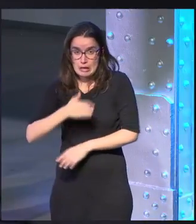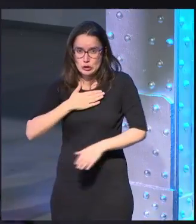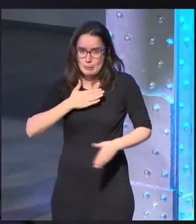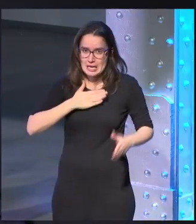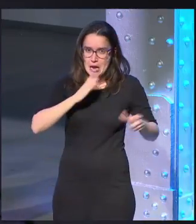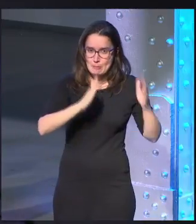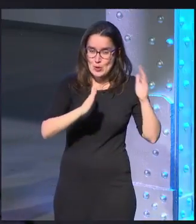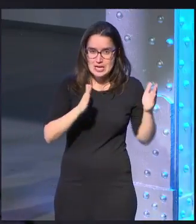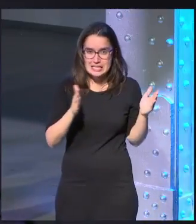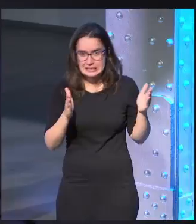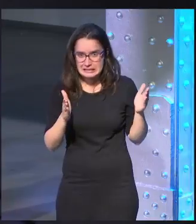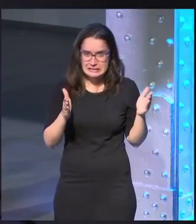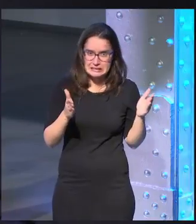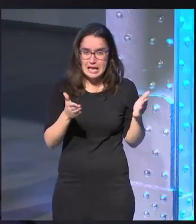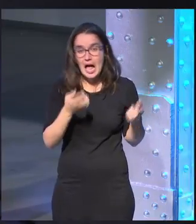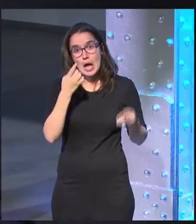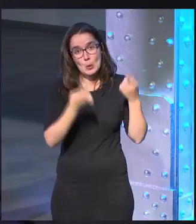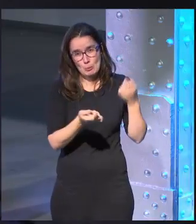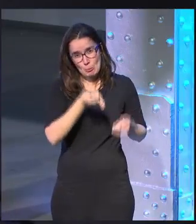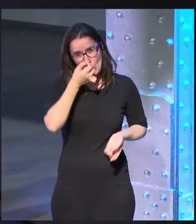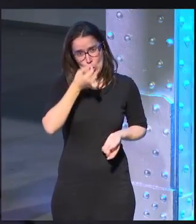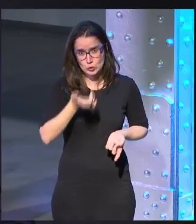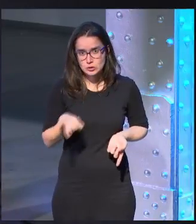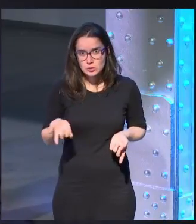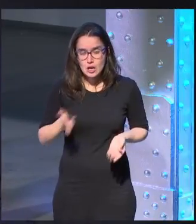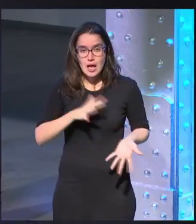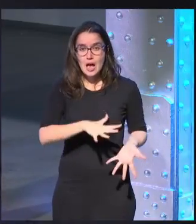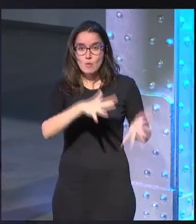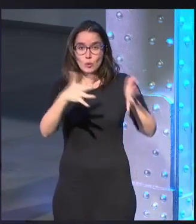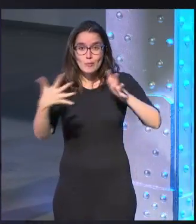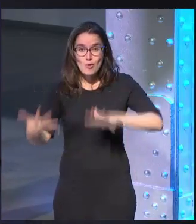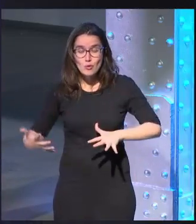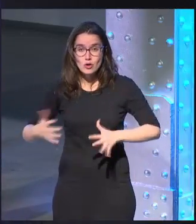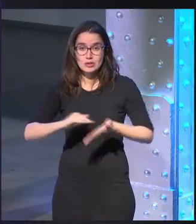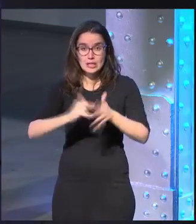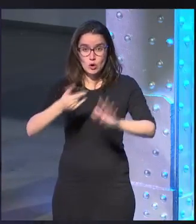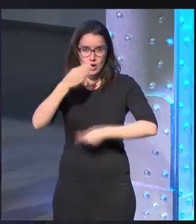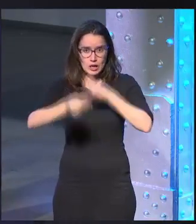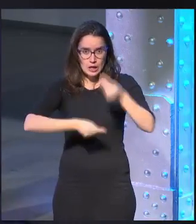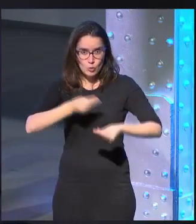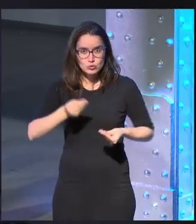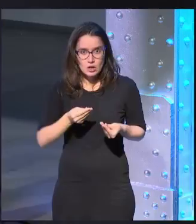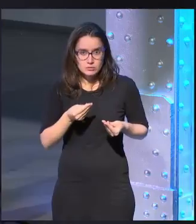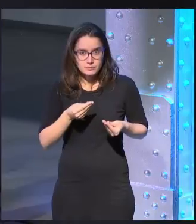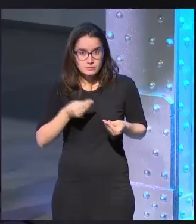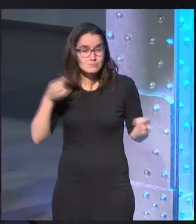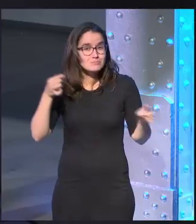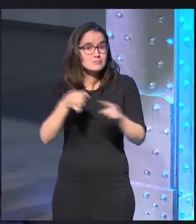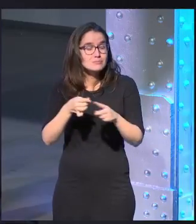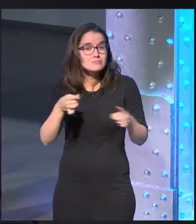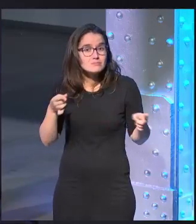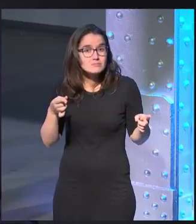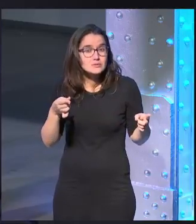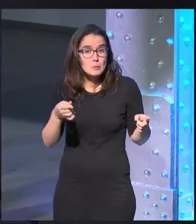época conozco a pocos. Y esta evolución tecnológica la utilizan. ¿Para qué? Para